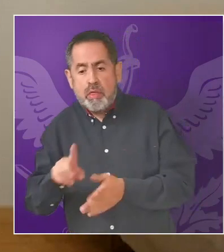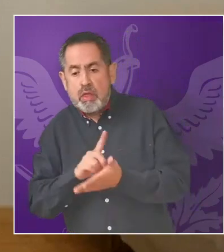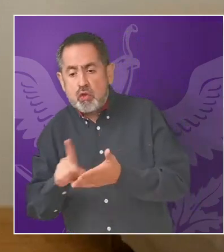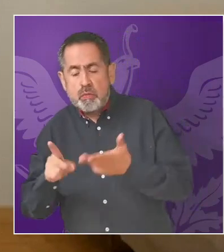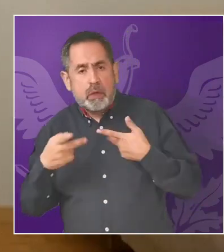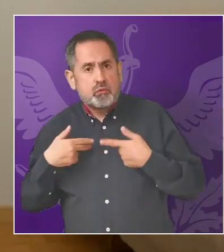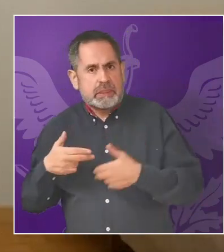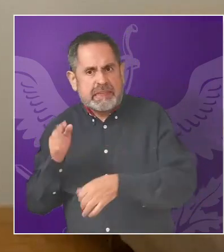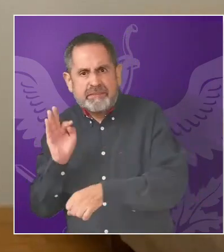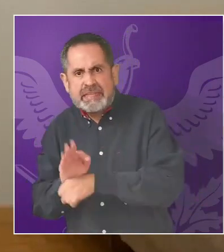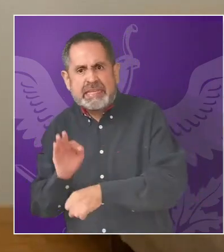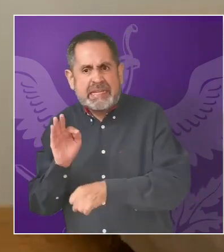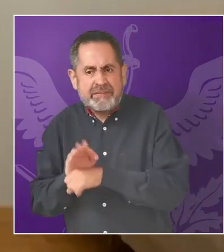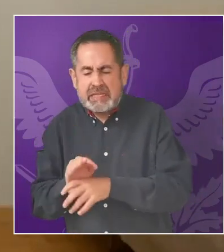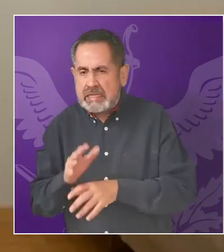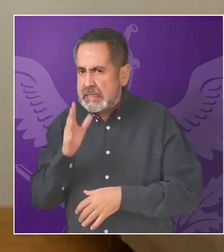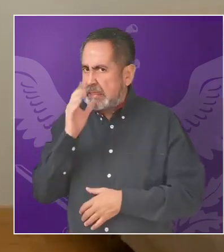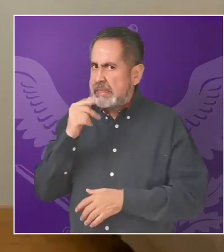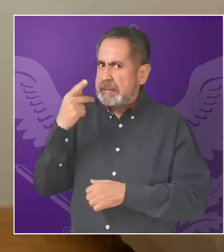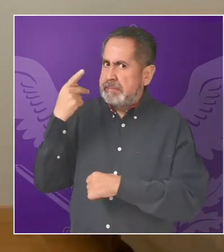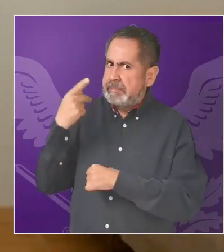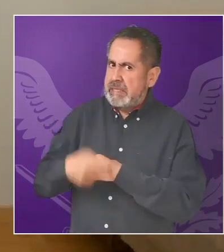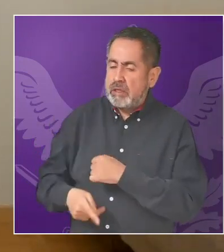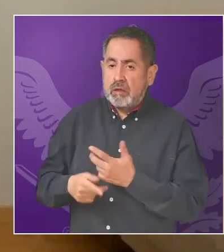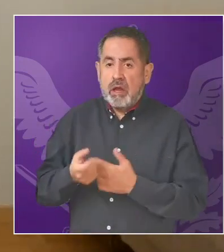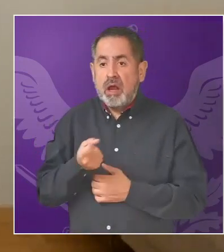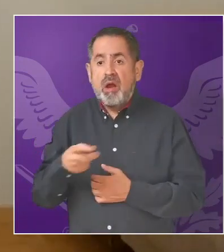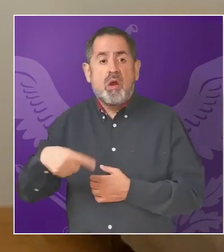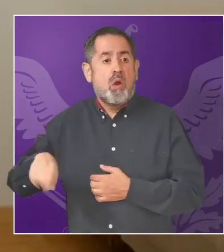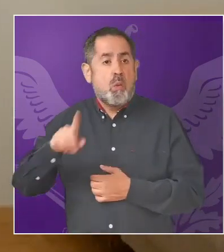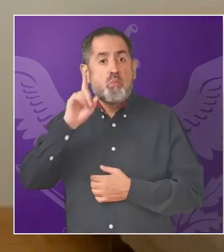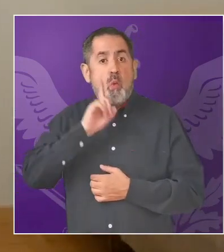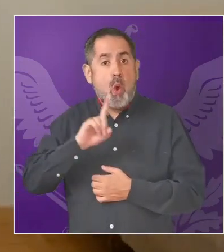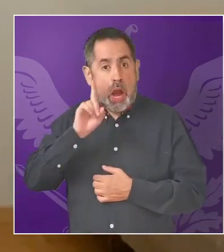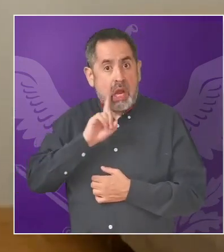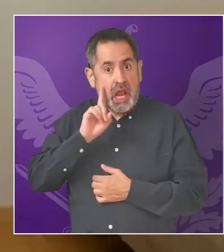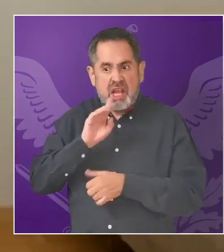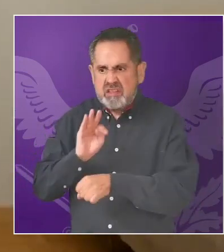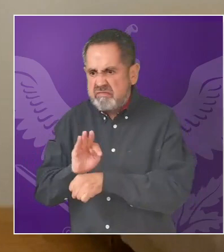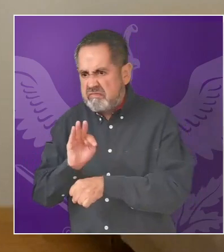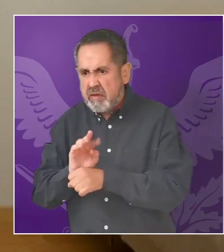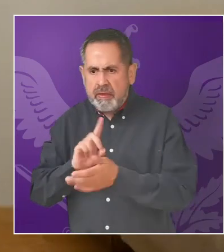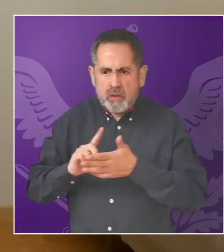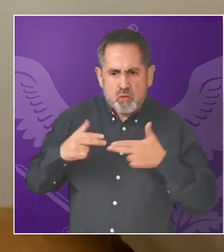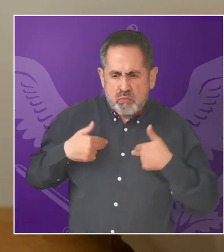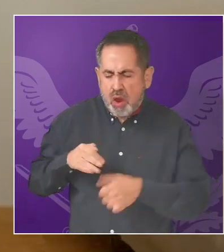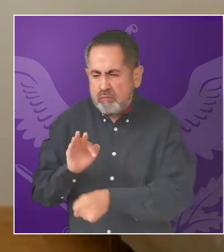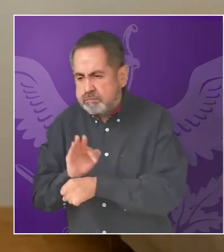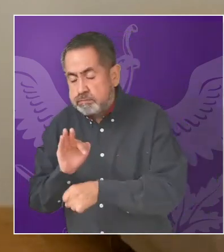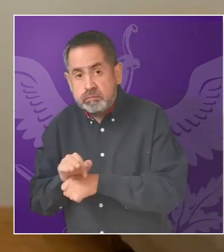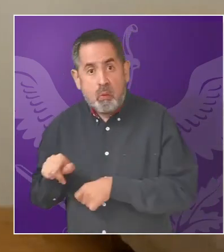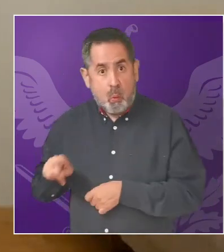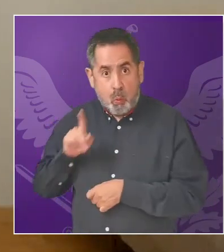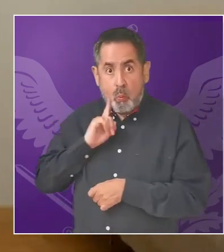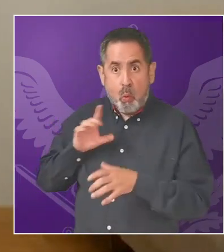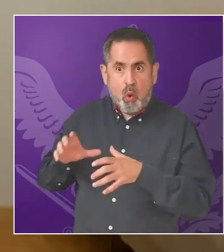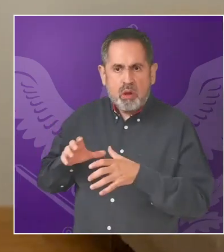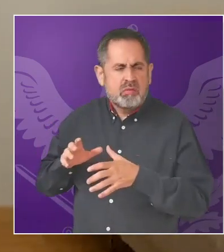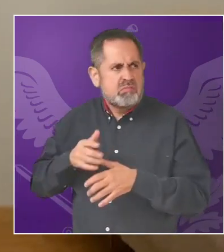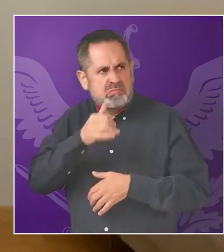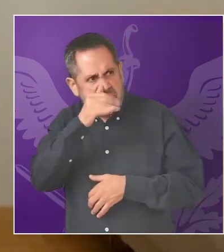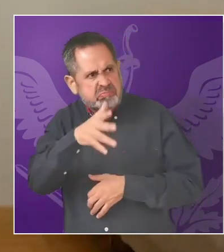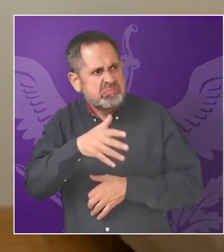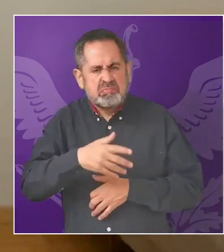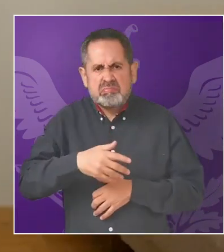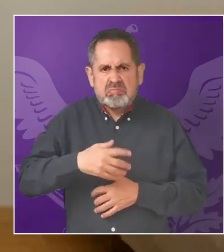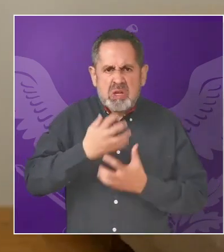derechos humanos, que particularmente ha afectado a mujeres defensoras de derechos humanos, desde las mujeres que levantan